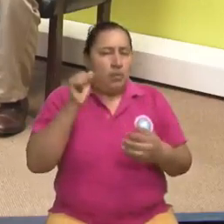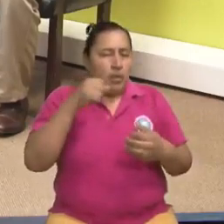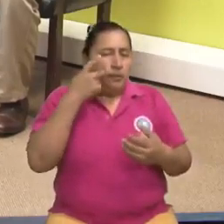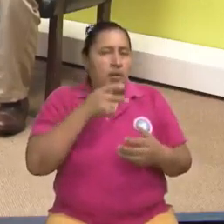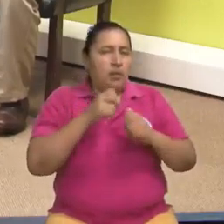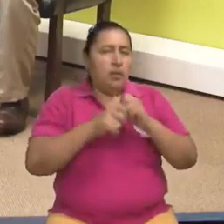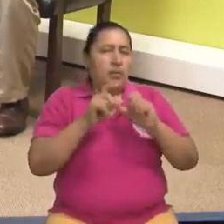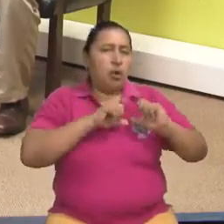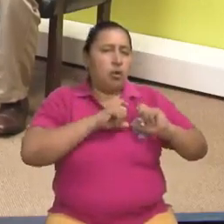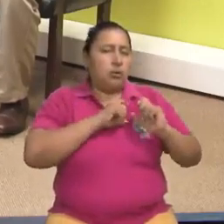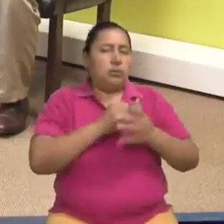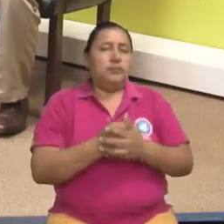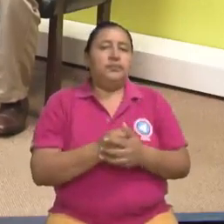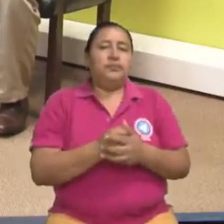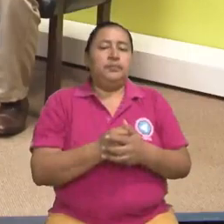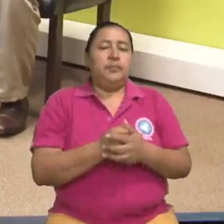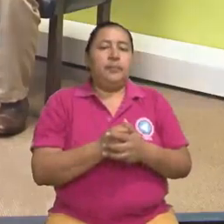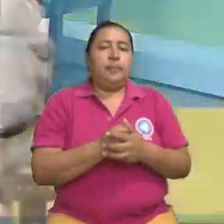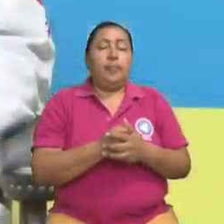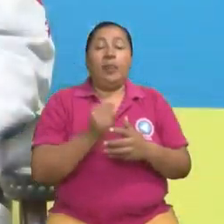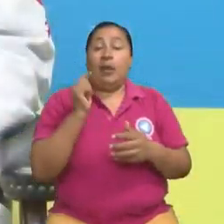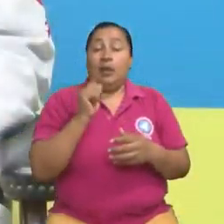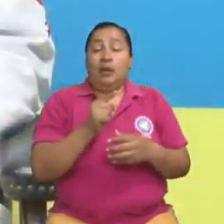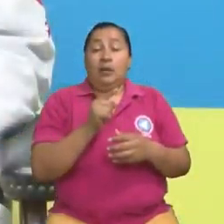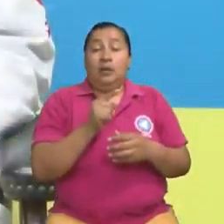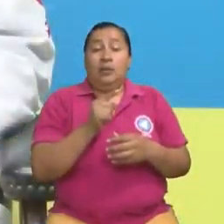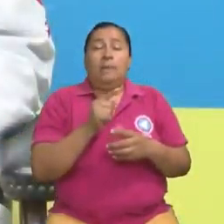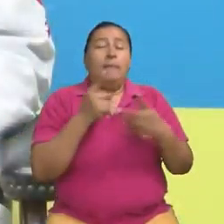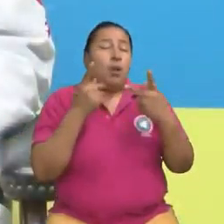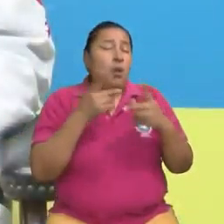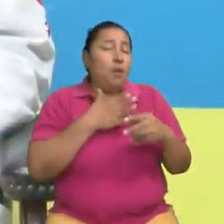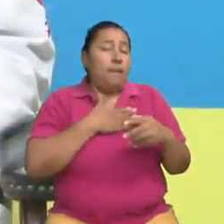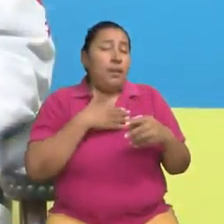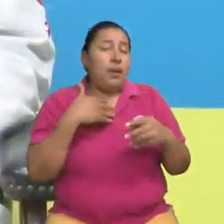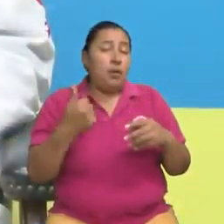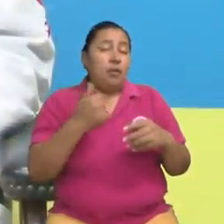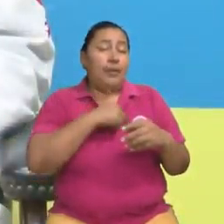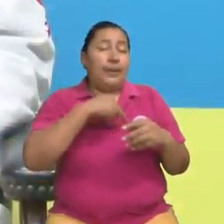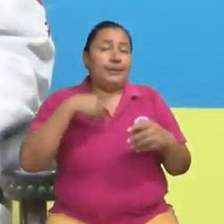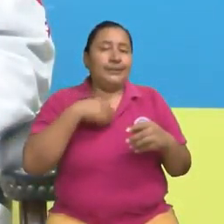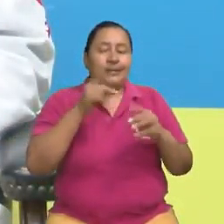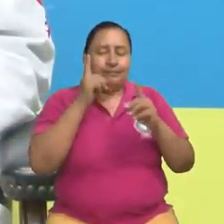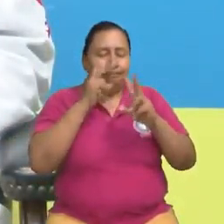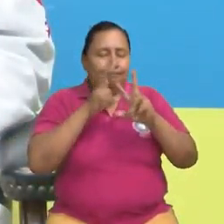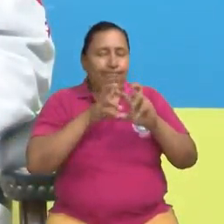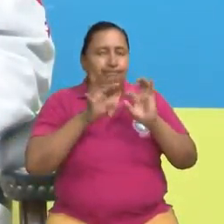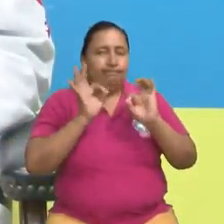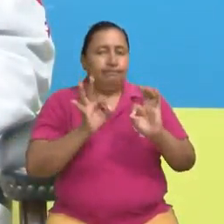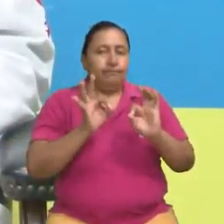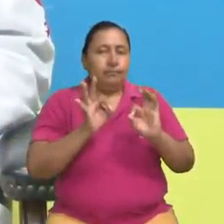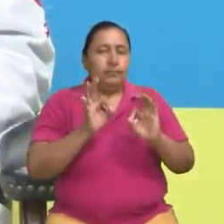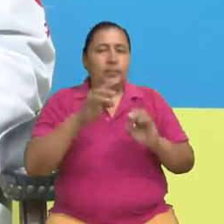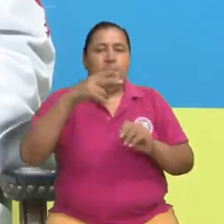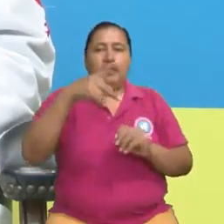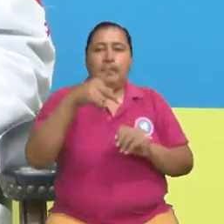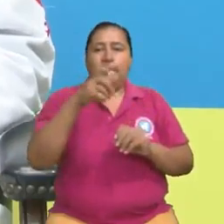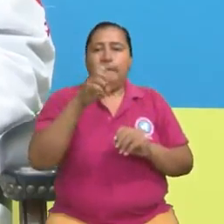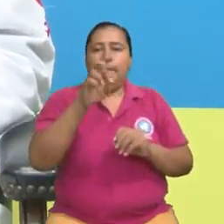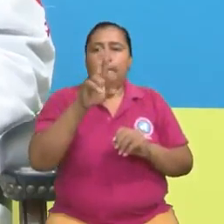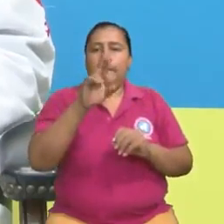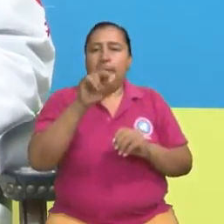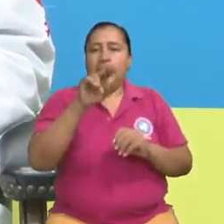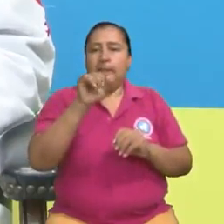madre? La edad idónea, perfecta para hacer un diagnóstico precoz, perinatal, o sea, durante el embarazo